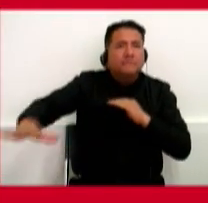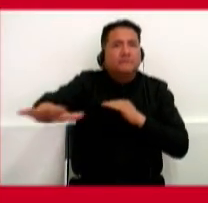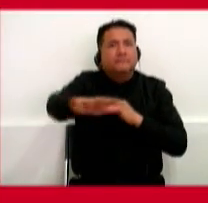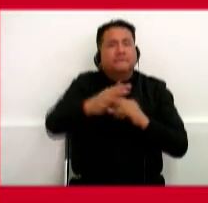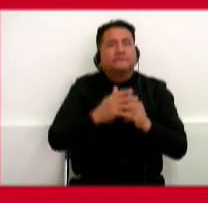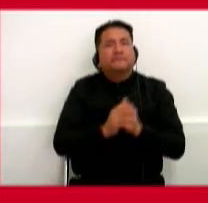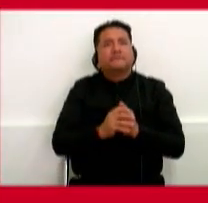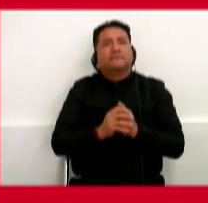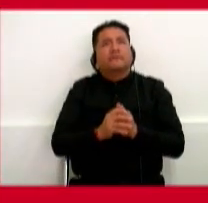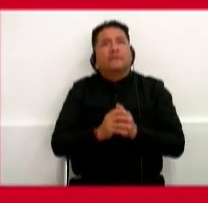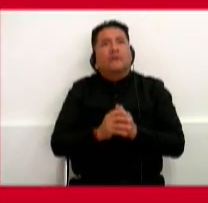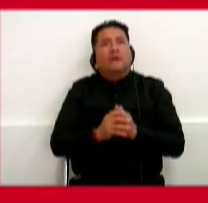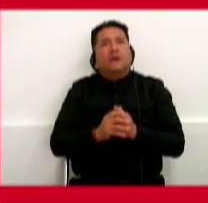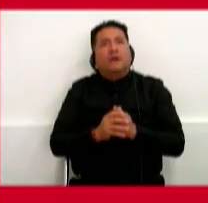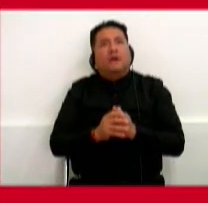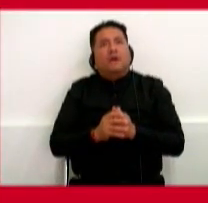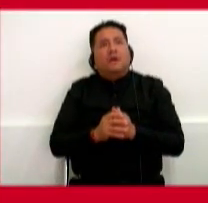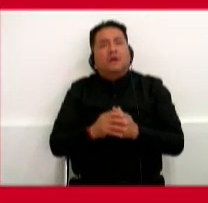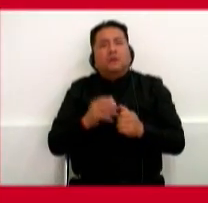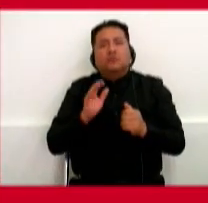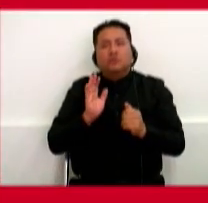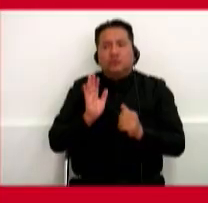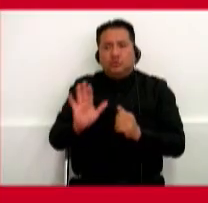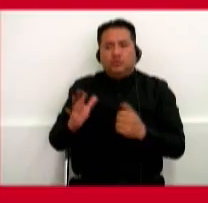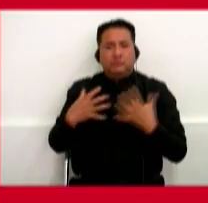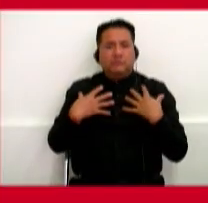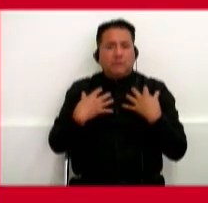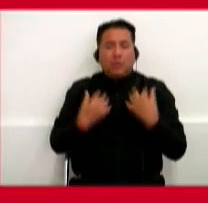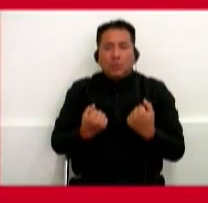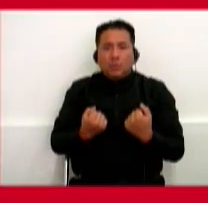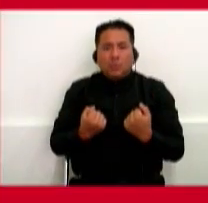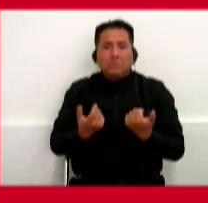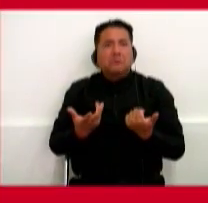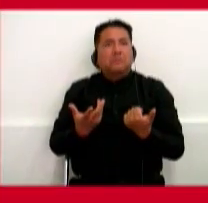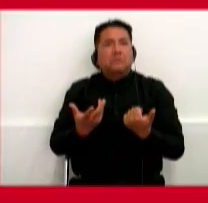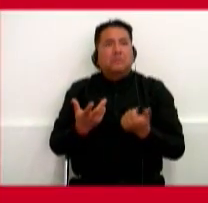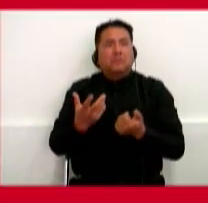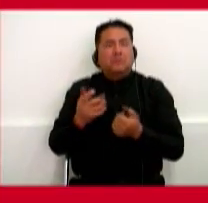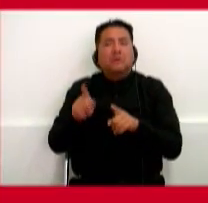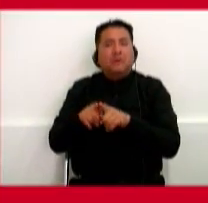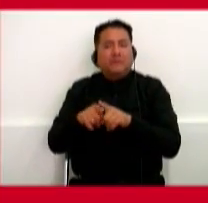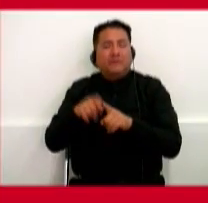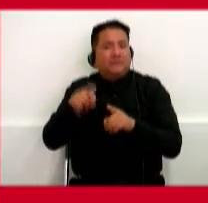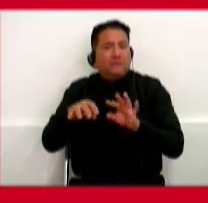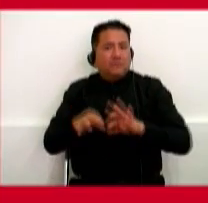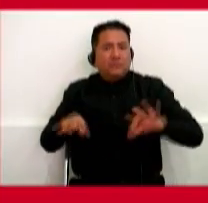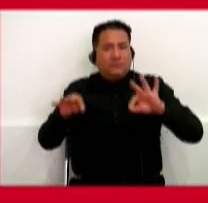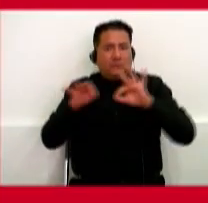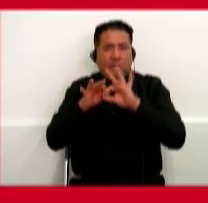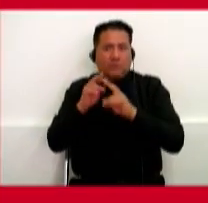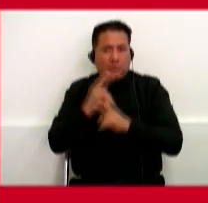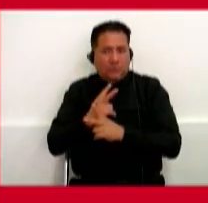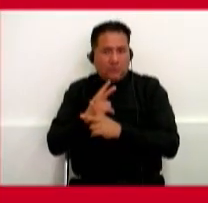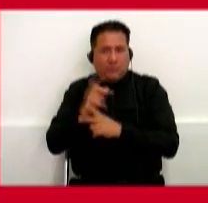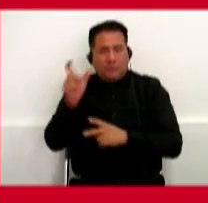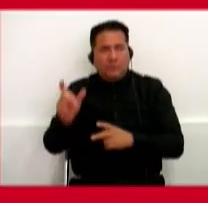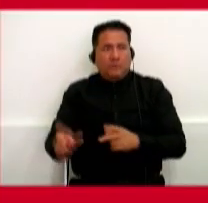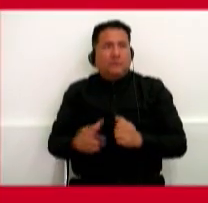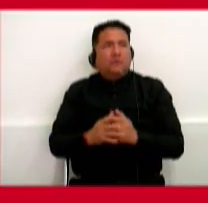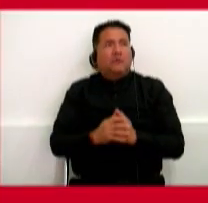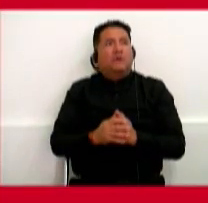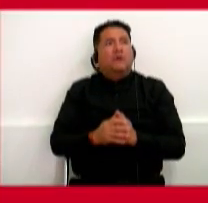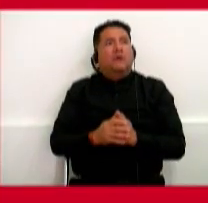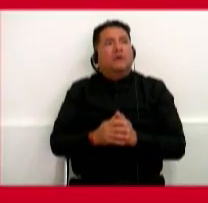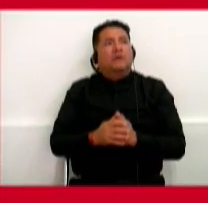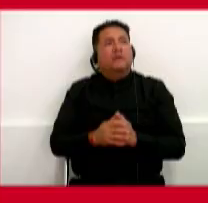de ánimo, motivación, estado de salud y otros factores. Pero los otros dos factores que sí hemos tomado acción es en